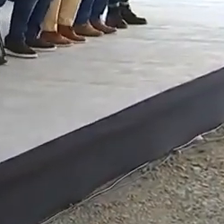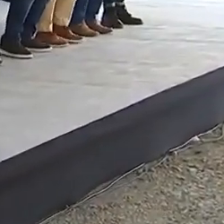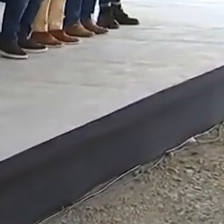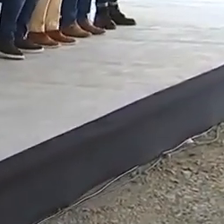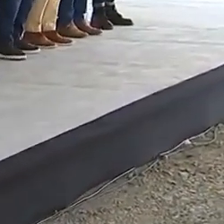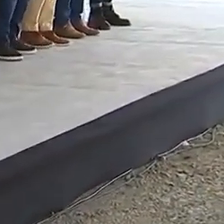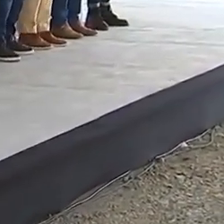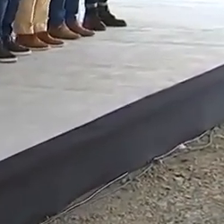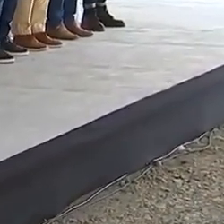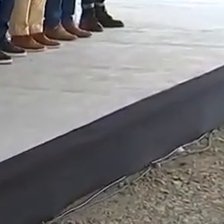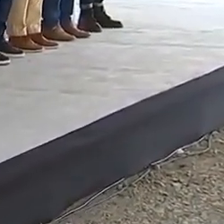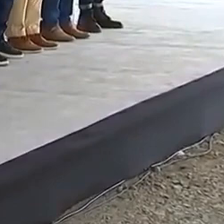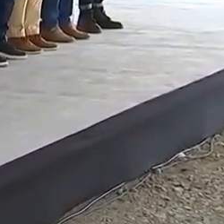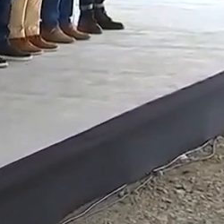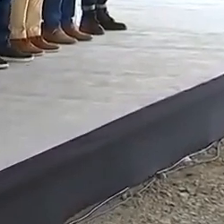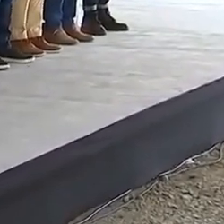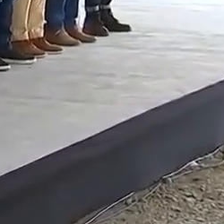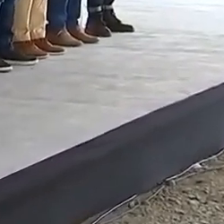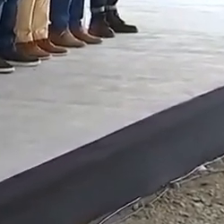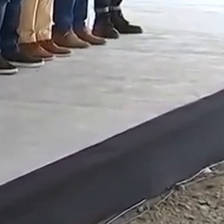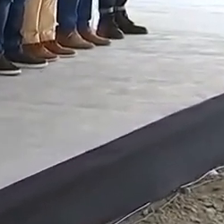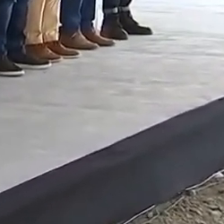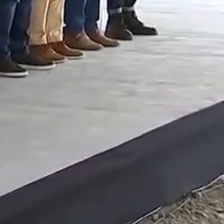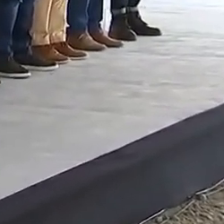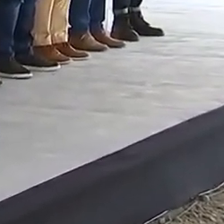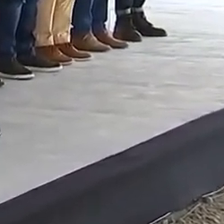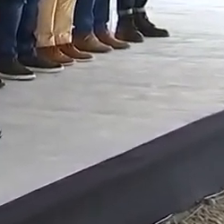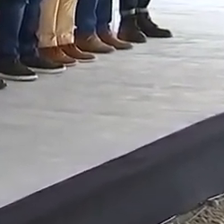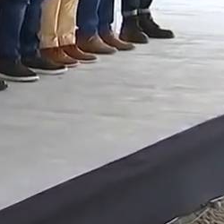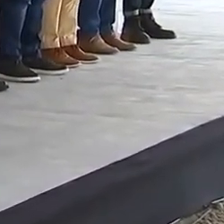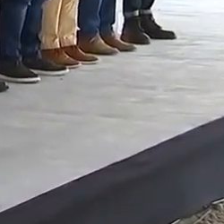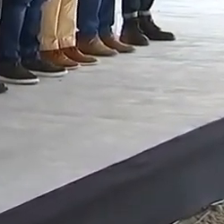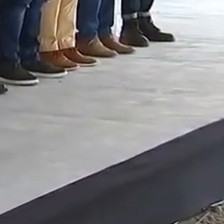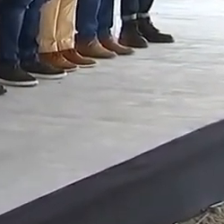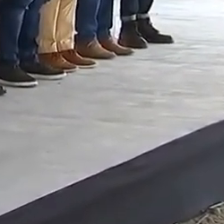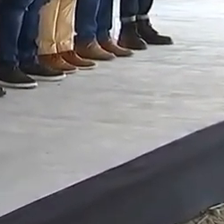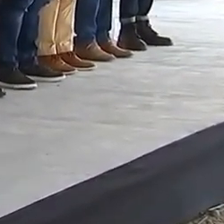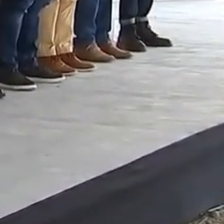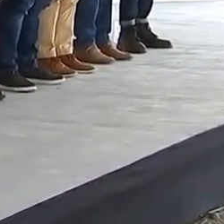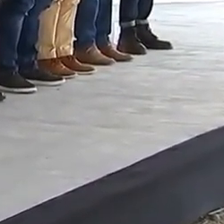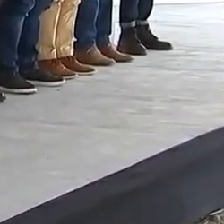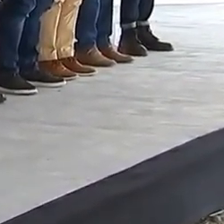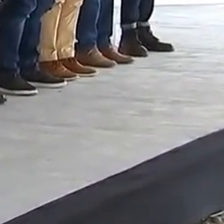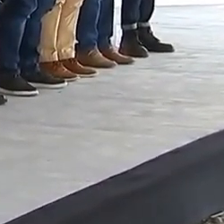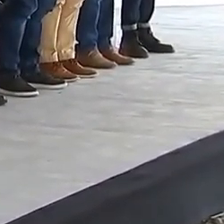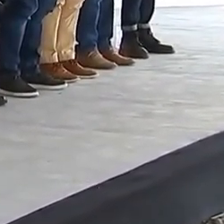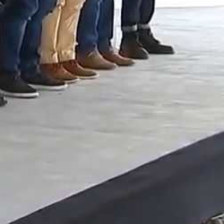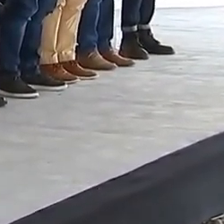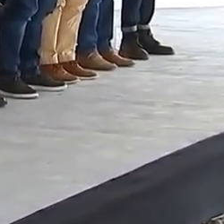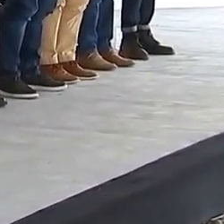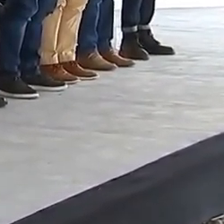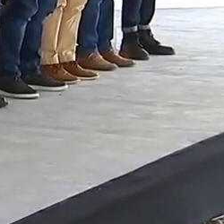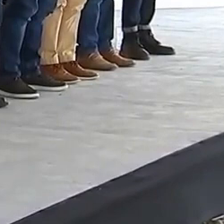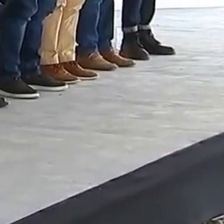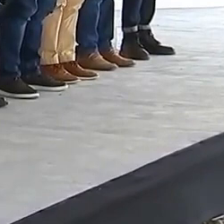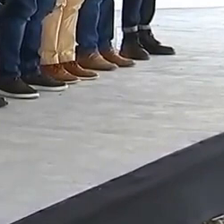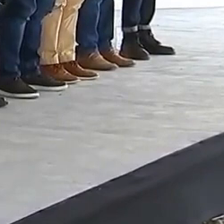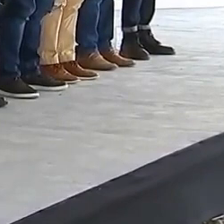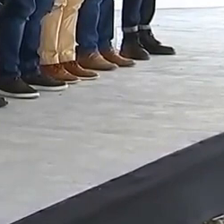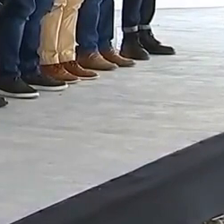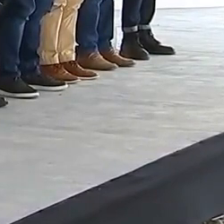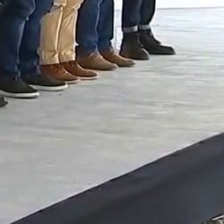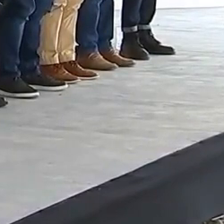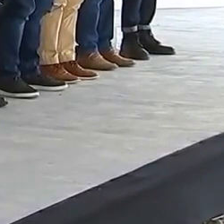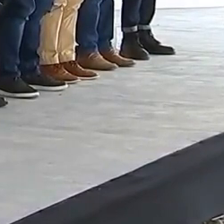Solicitamos de manera respetuosa al presidente de los Estados Unidos mexicanos, licenciado Andrés Manuel López Obrador, y al director general del